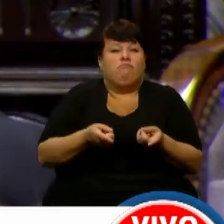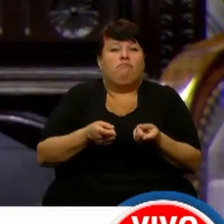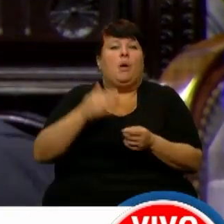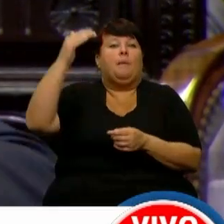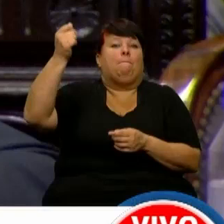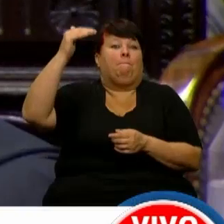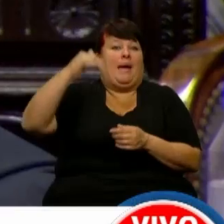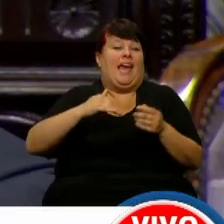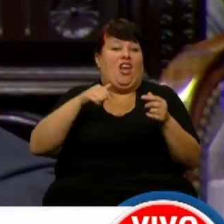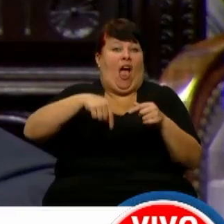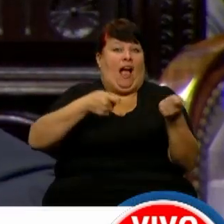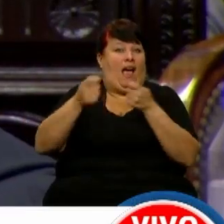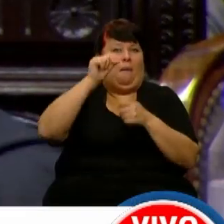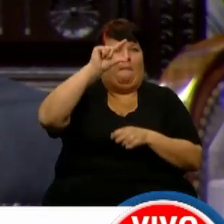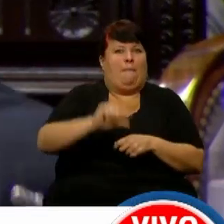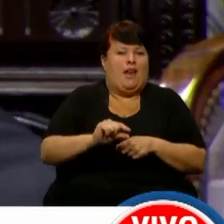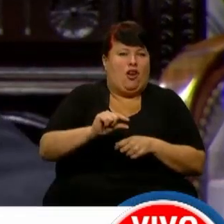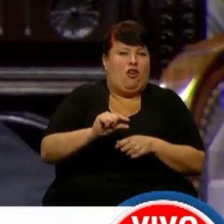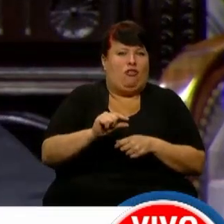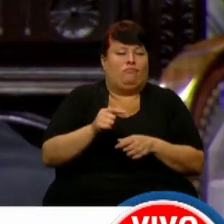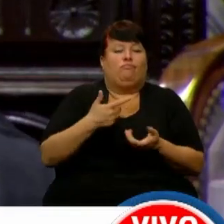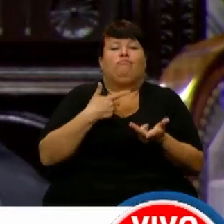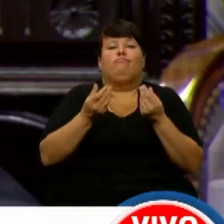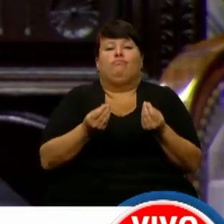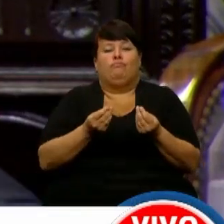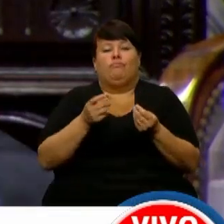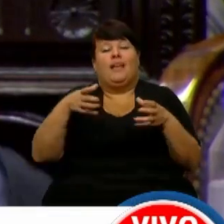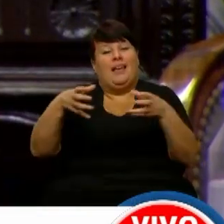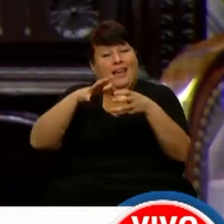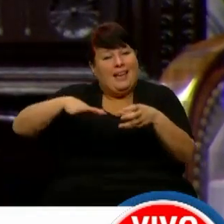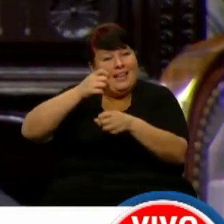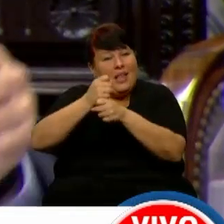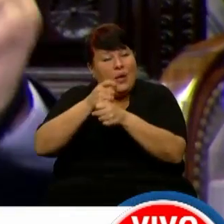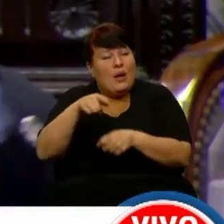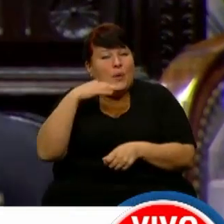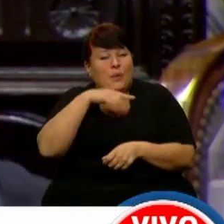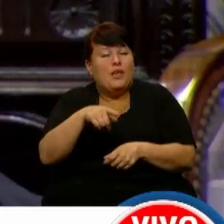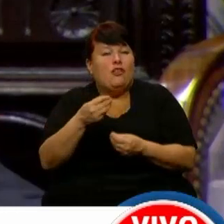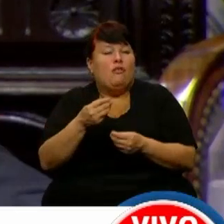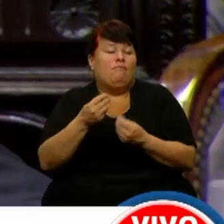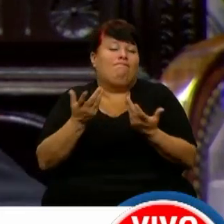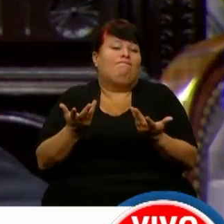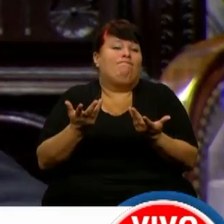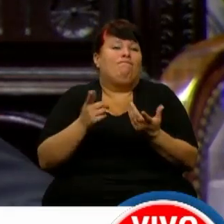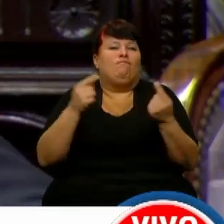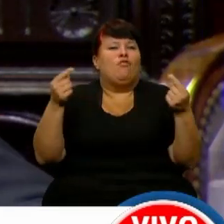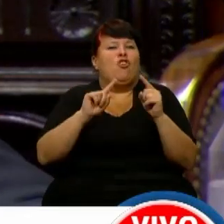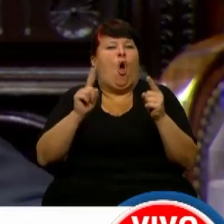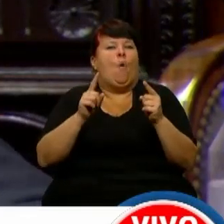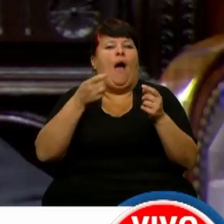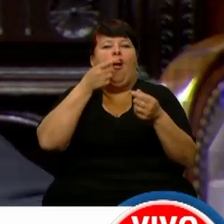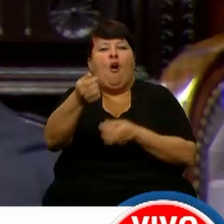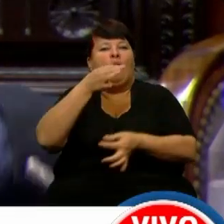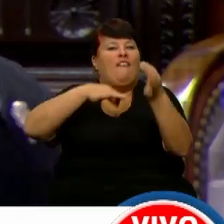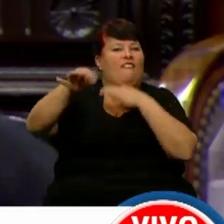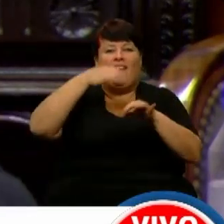bajan el valor en el mercado interno. Y estamos hablando de sectores que, para los cuales no funciona la oferta y la